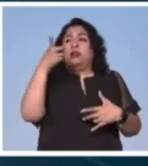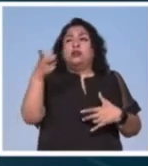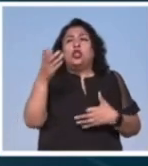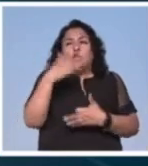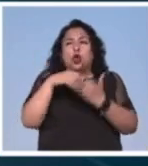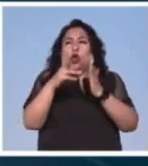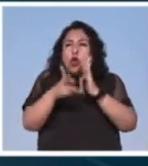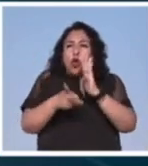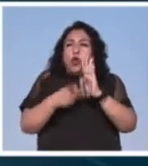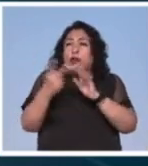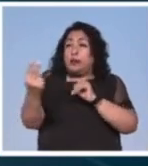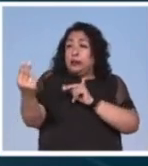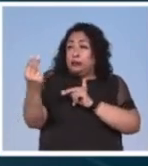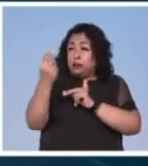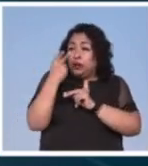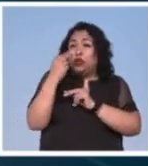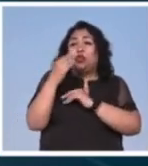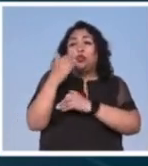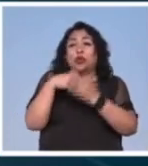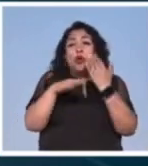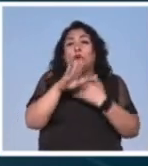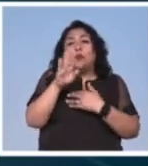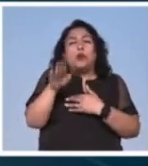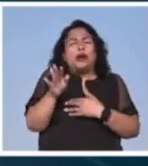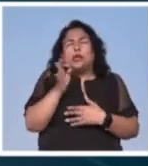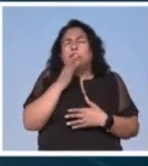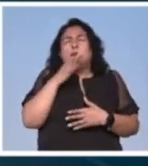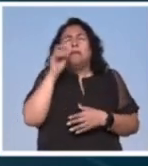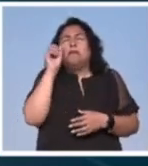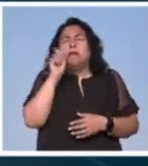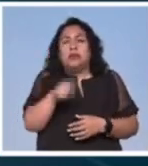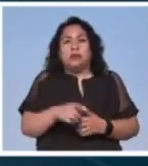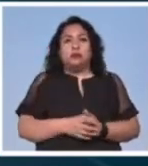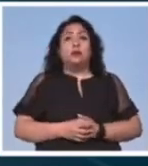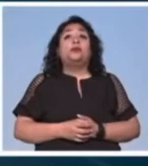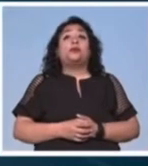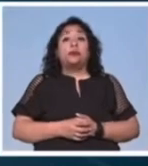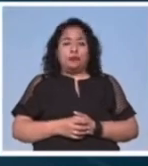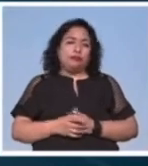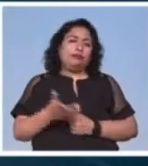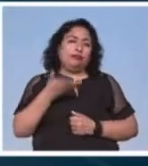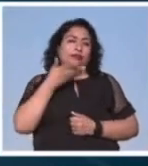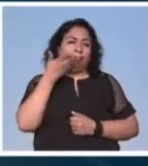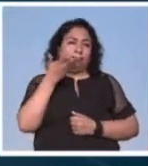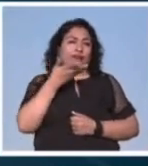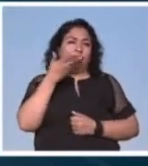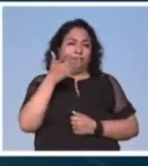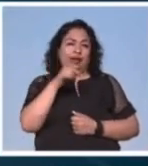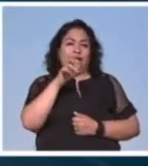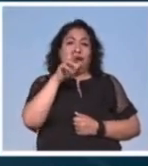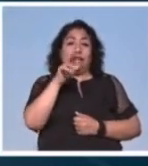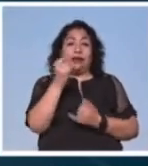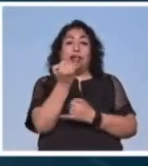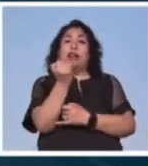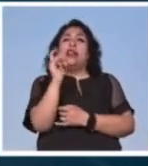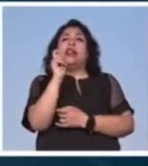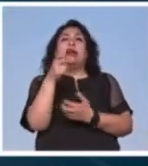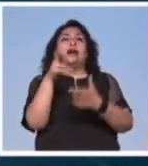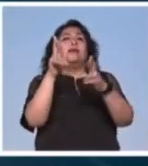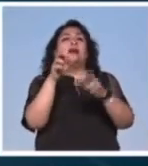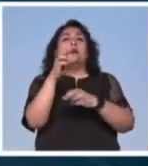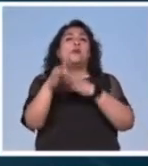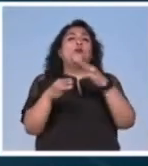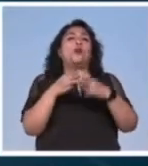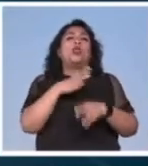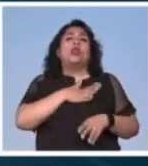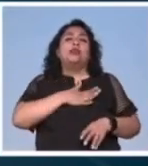vuelve a nacer cuando te miro, todo vuelve a morir en ese instante. En la lírica tradicional, el jardín representa un mundo erótico,